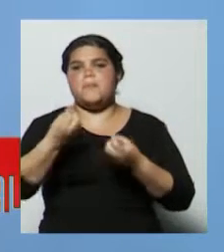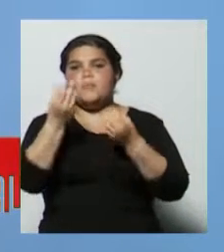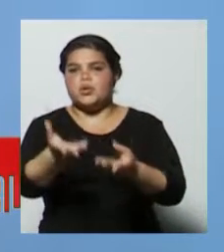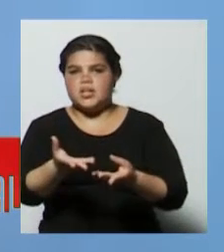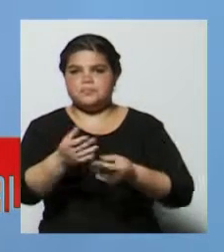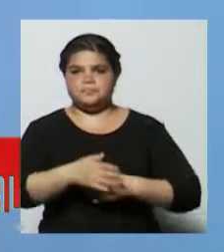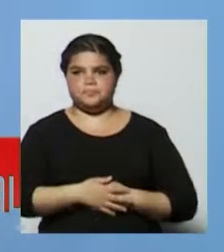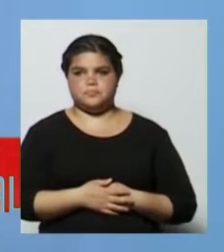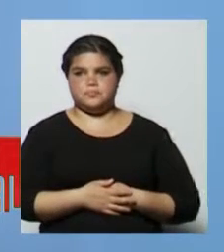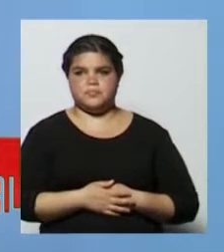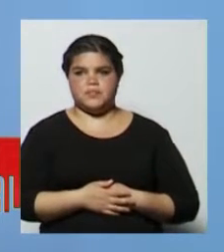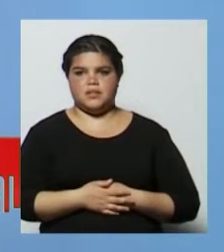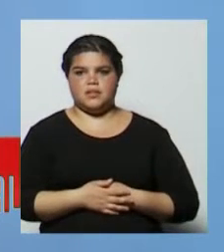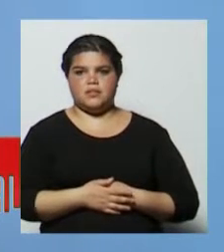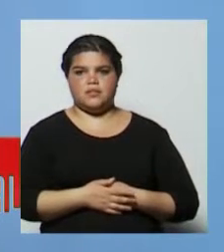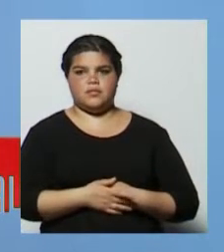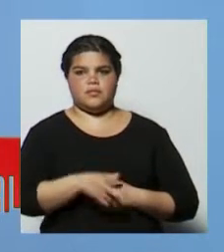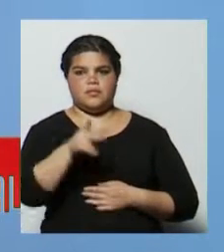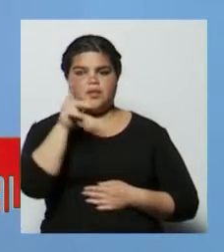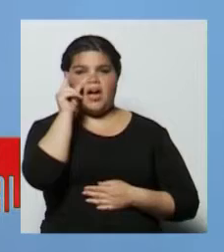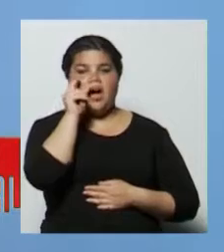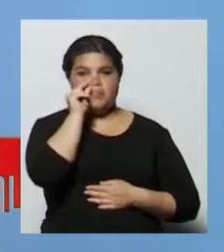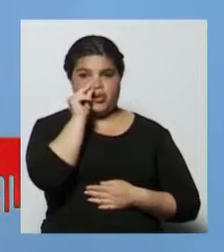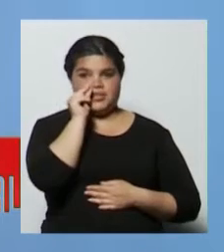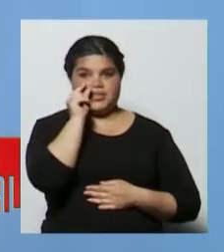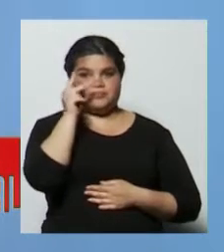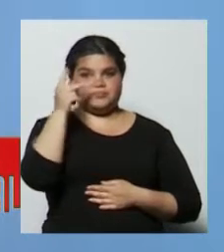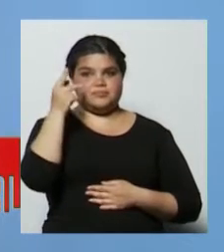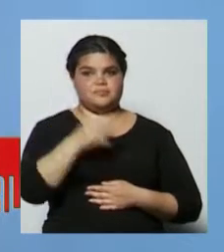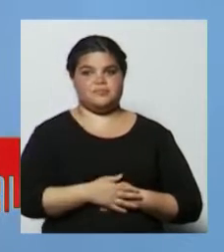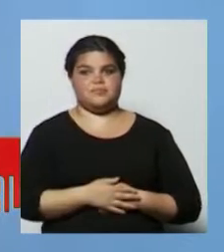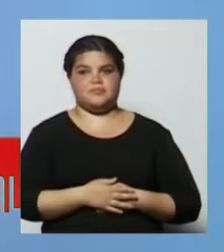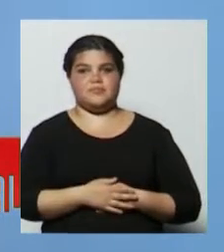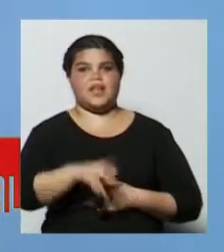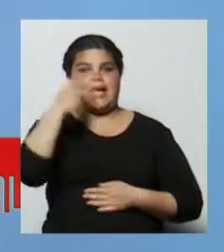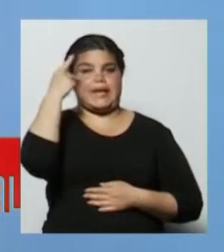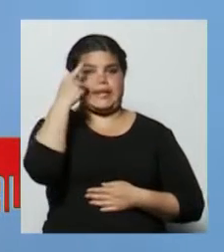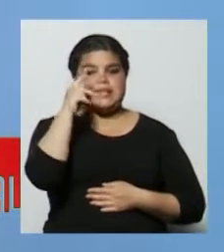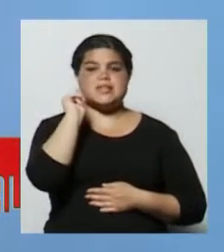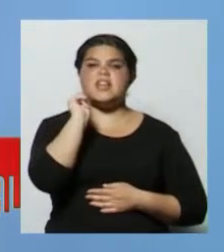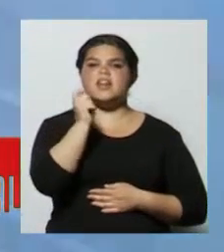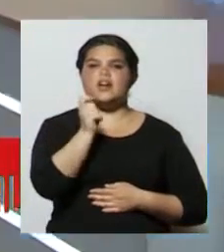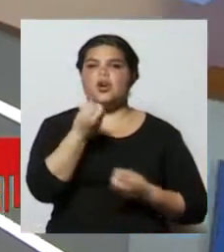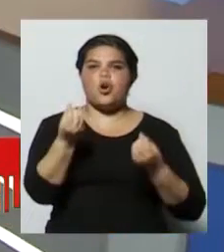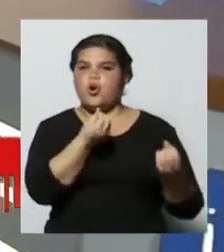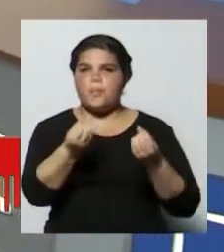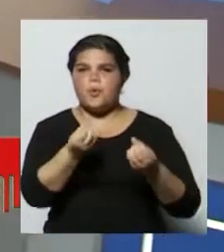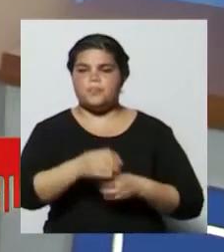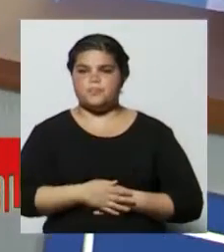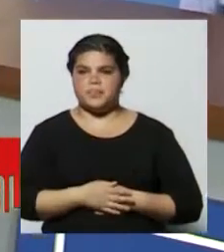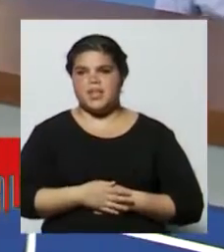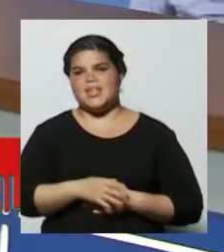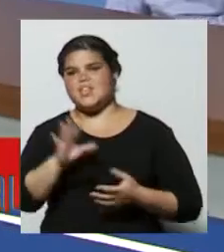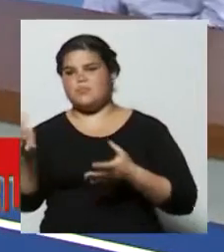Y por qué, digamos, en determinado momento de la historia se empieza a aportarle plata porque indudablemente a la empresa no le da el costo, ¿o no es así? En parte es